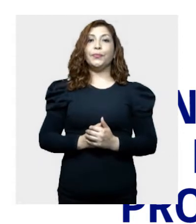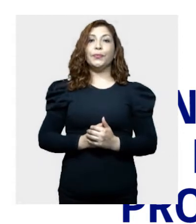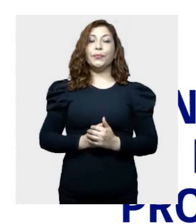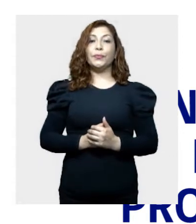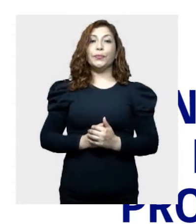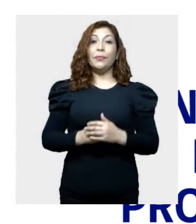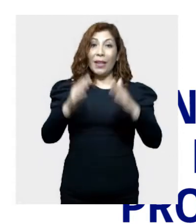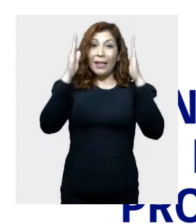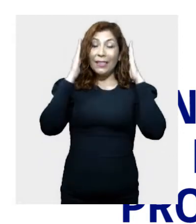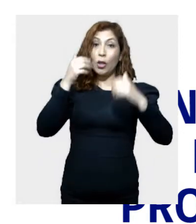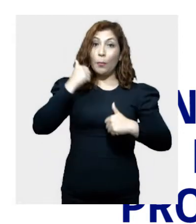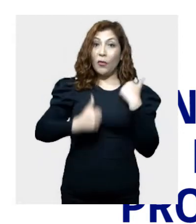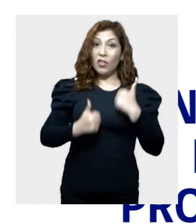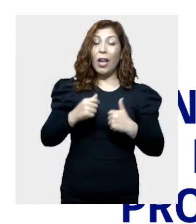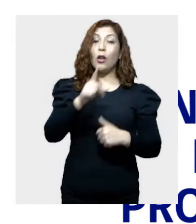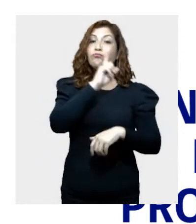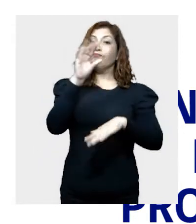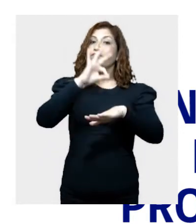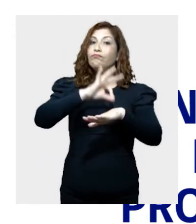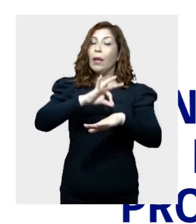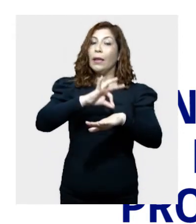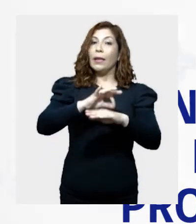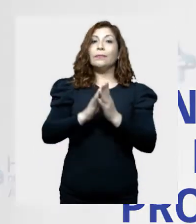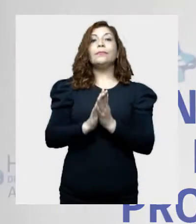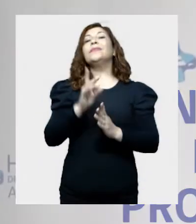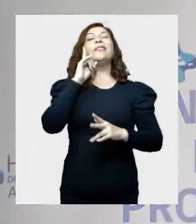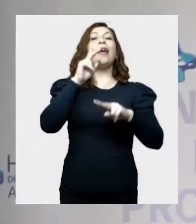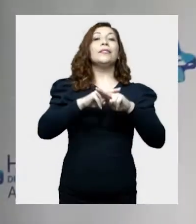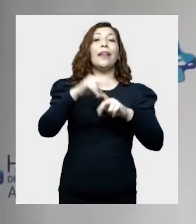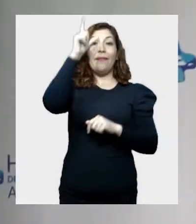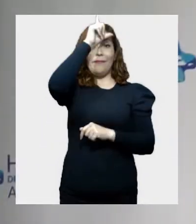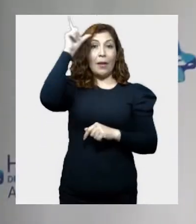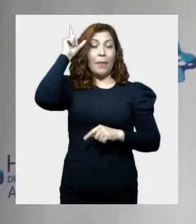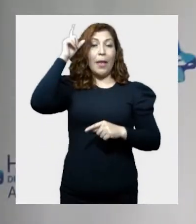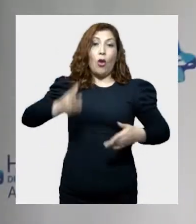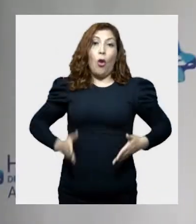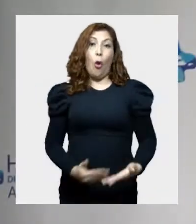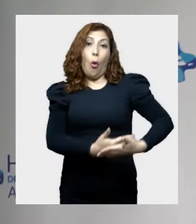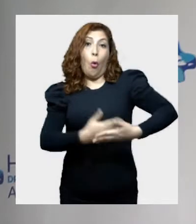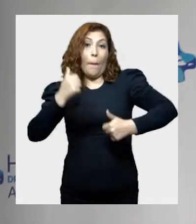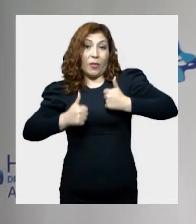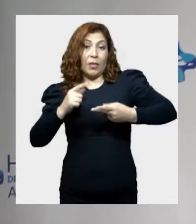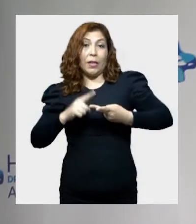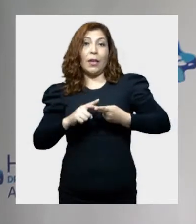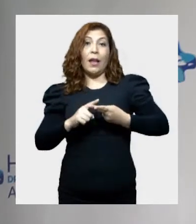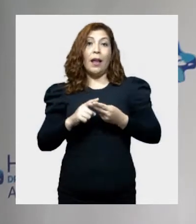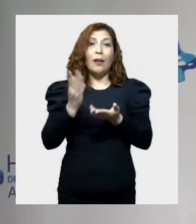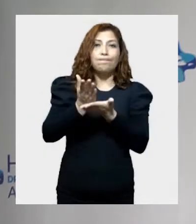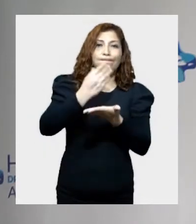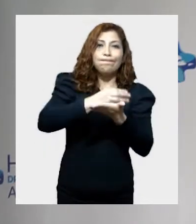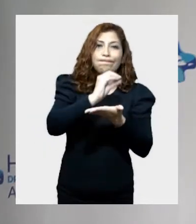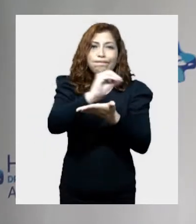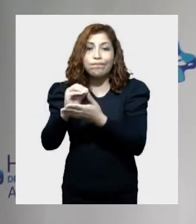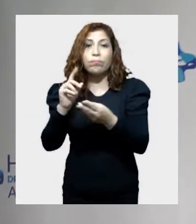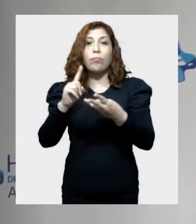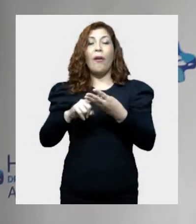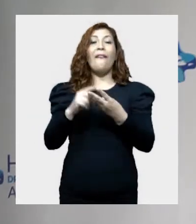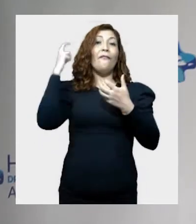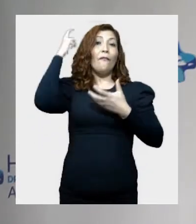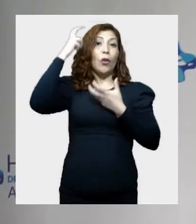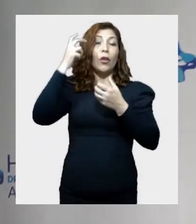Las atenciones profesionales no médicas son prestadas por enfermeras, matronas, nutricionistas, psicólogos,